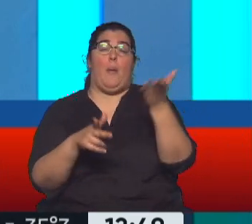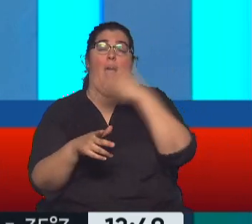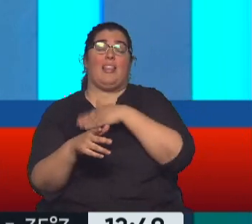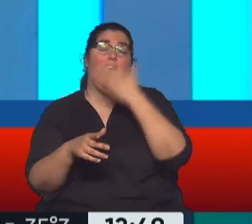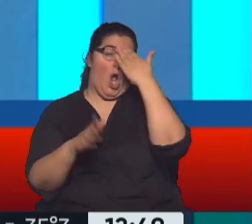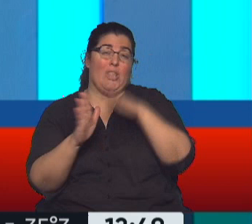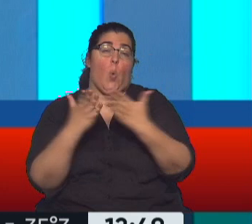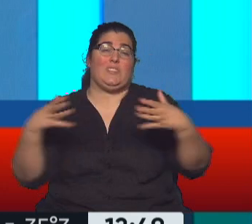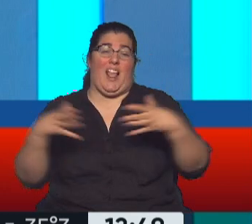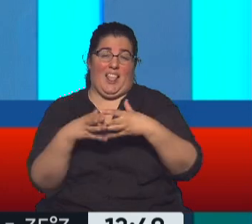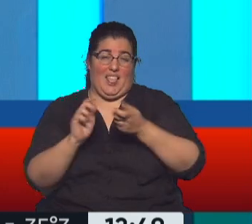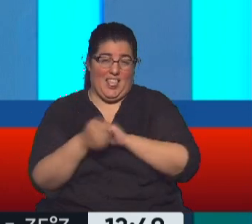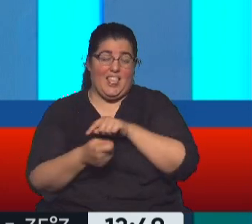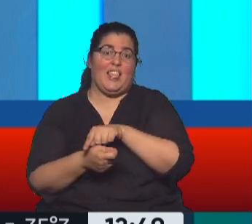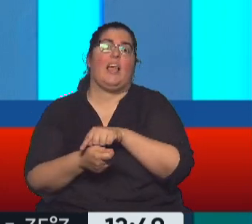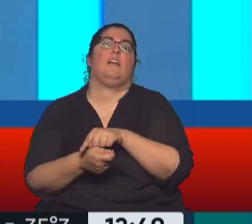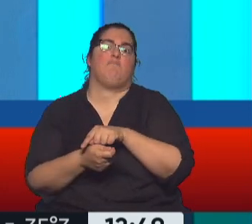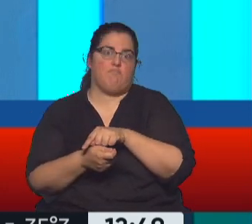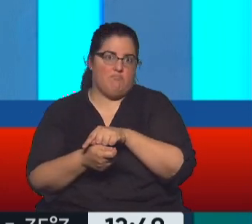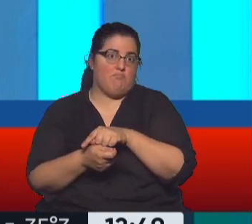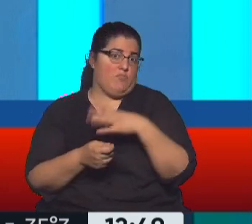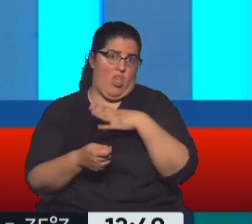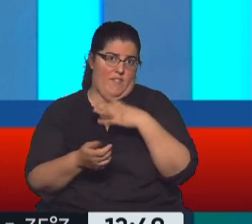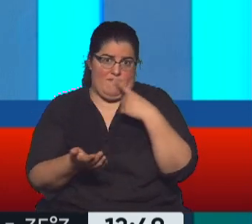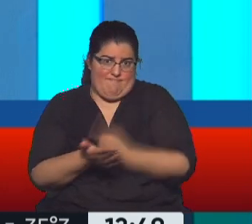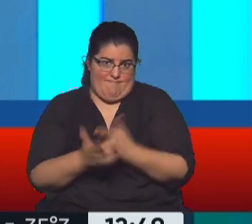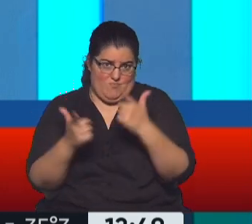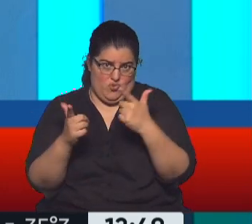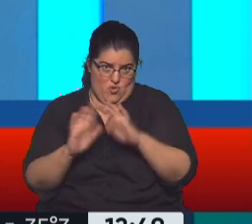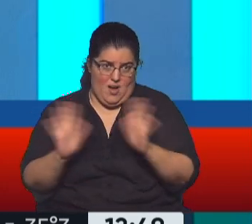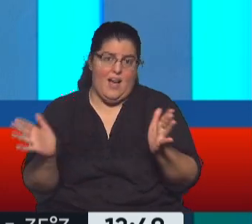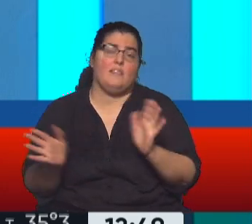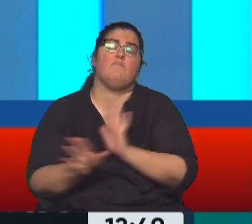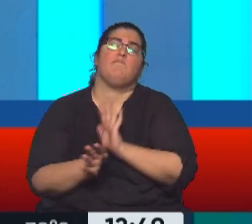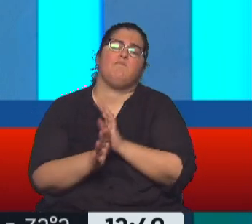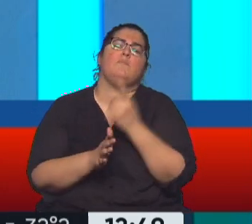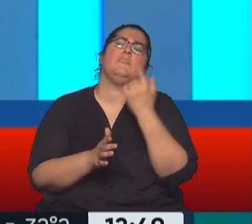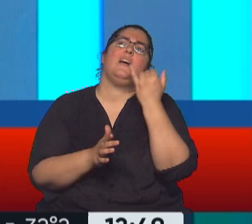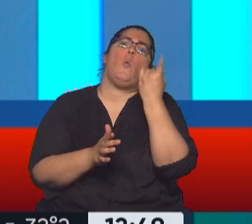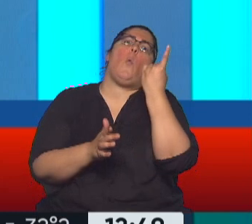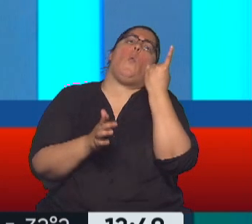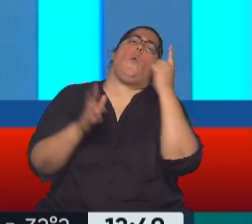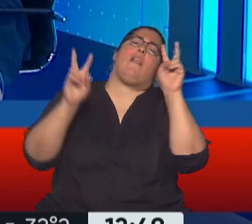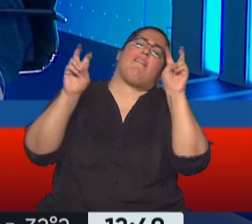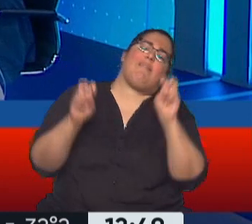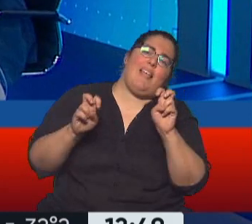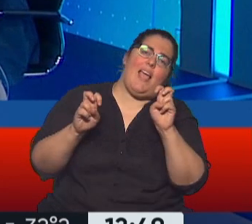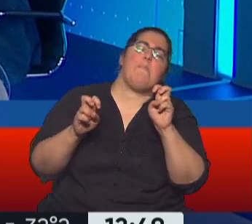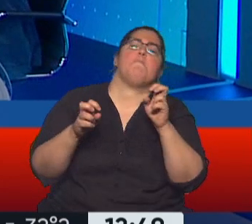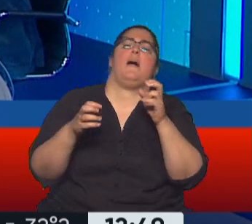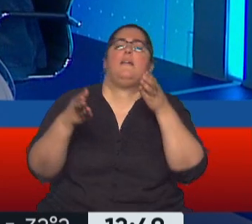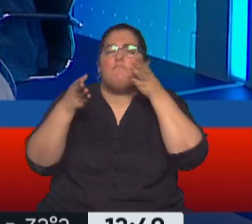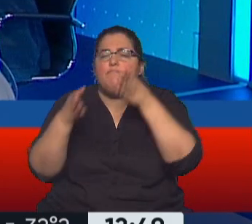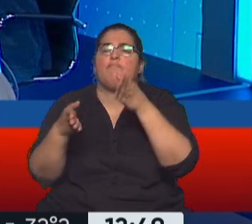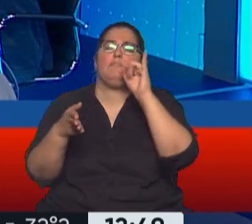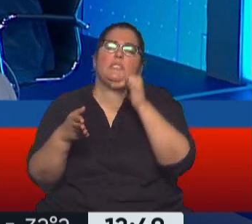hay una constituyente que todavía no hay nada definido. Hay una línea que, como vos decías, efectivamente es cercana